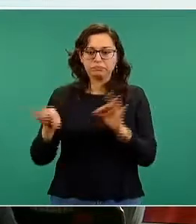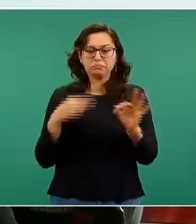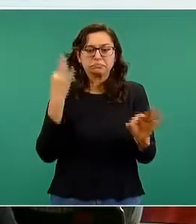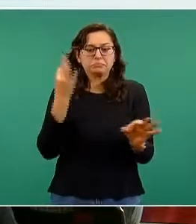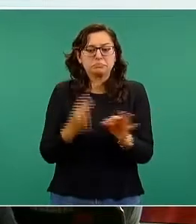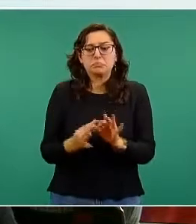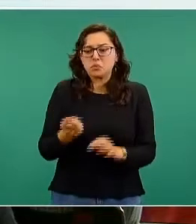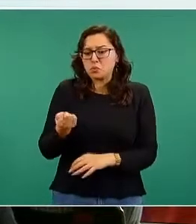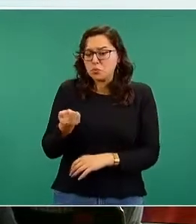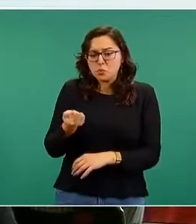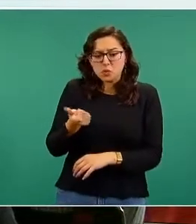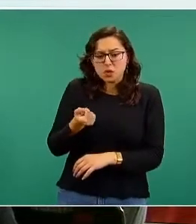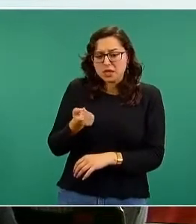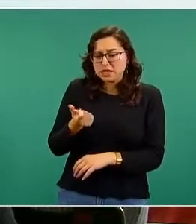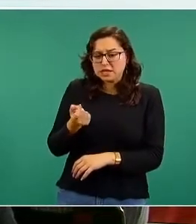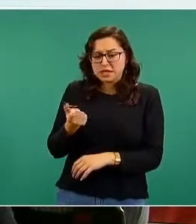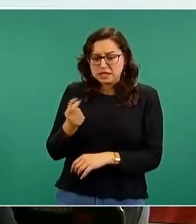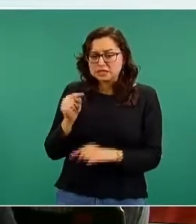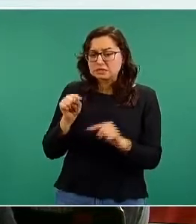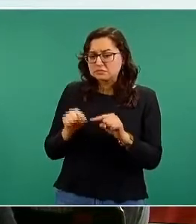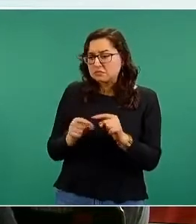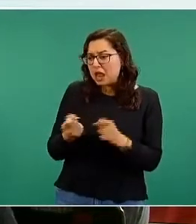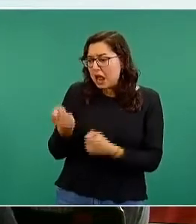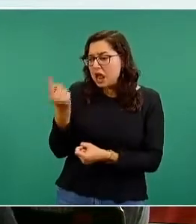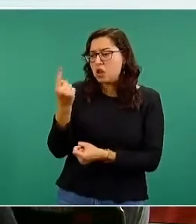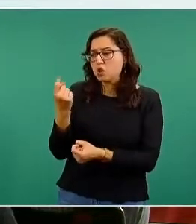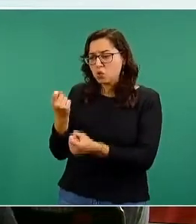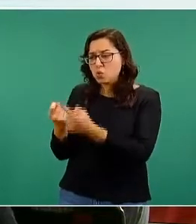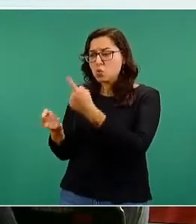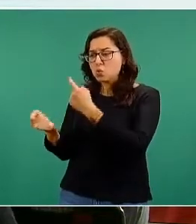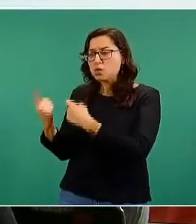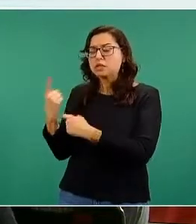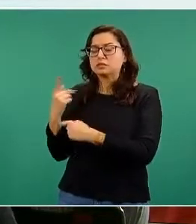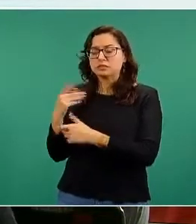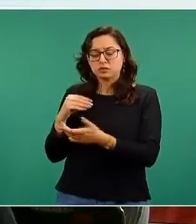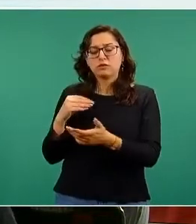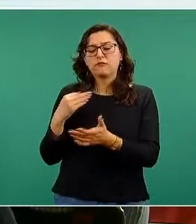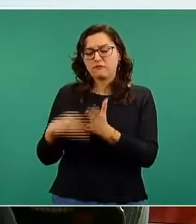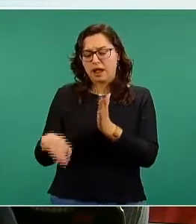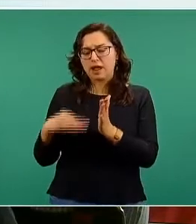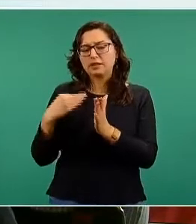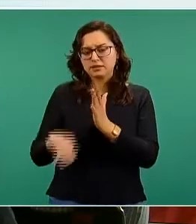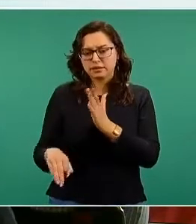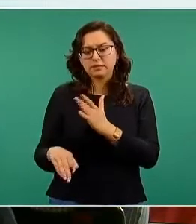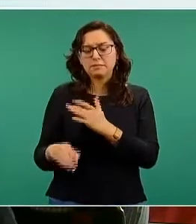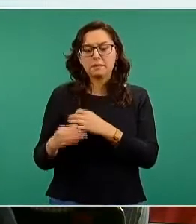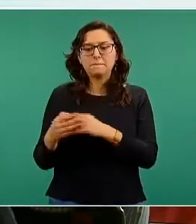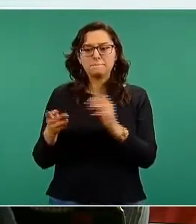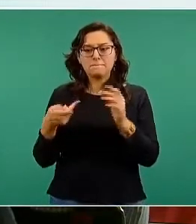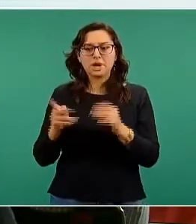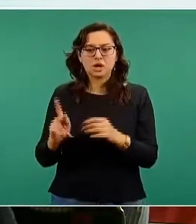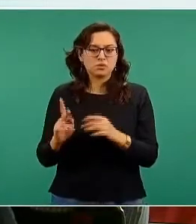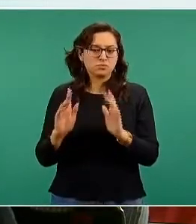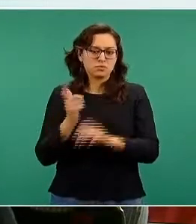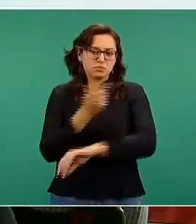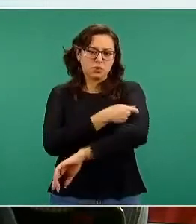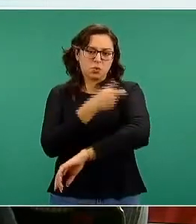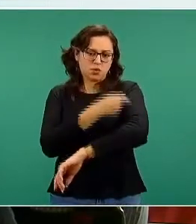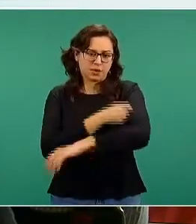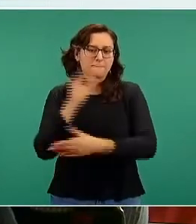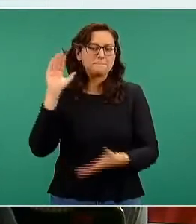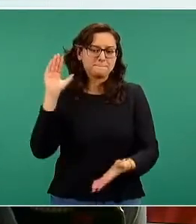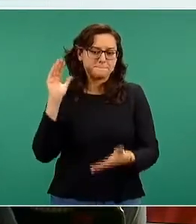pocas, son unidades menos pobladas o con menor cantidad de trabajadores y se vacuna ya muy poco.